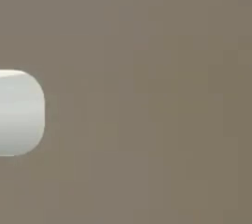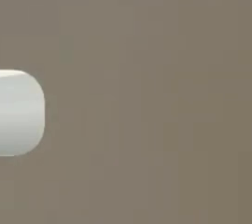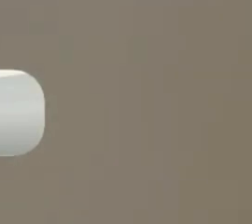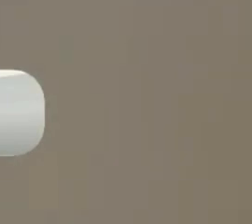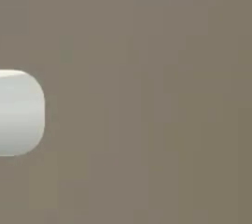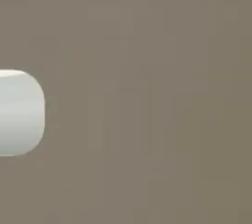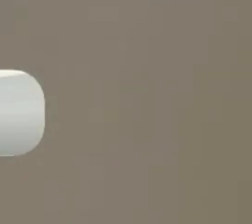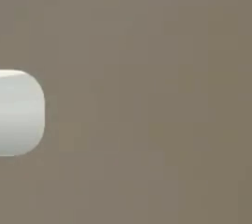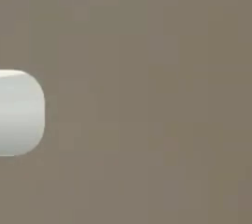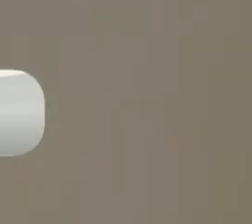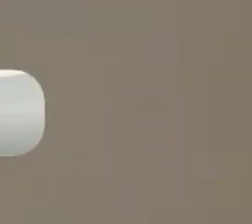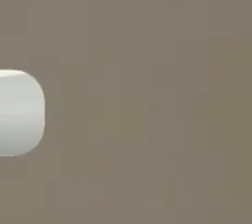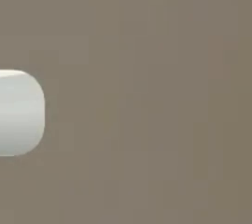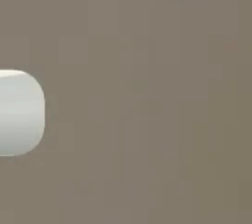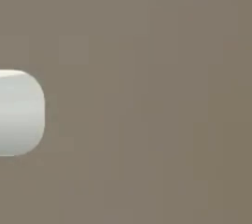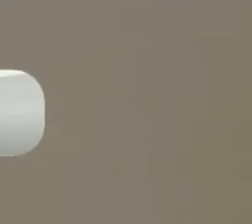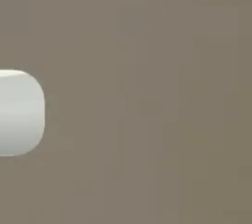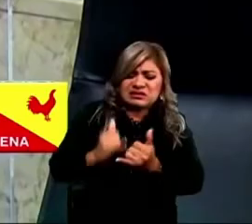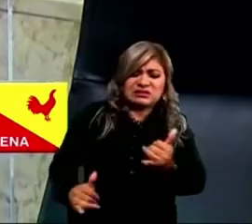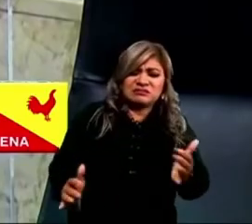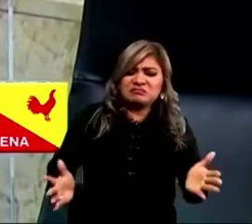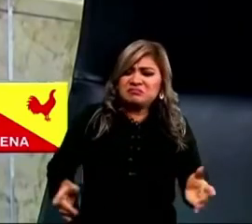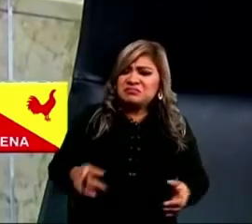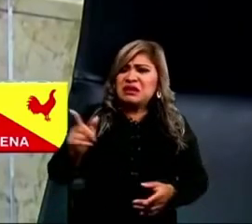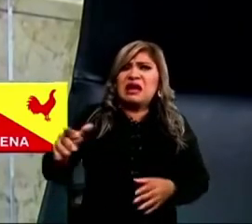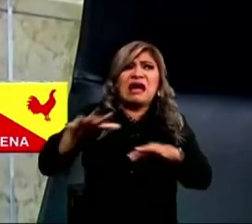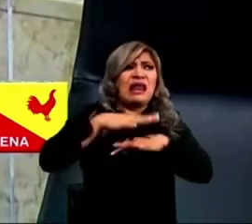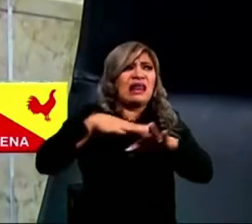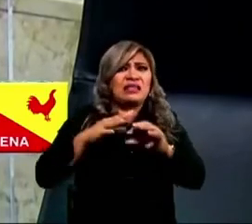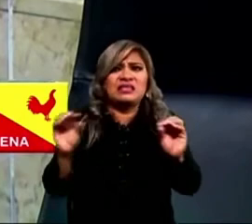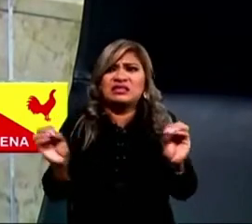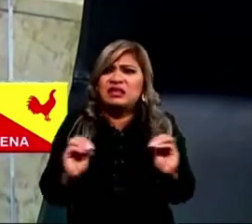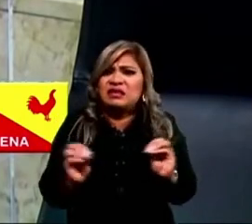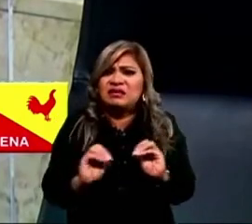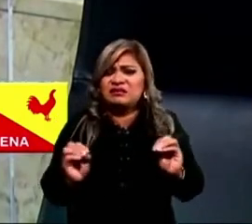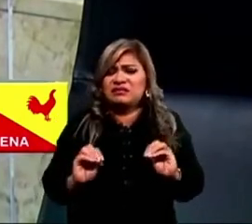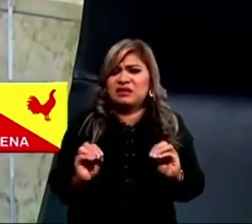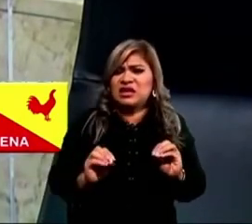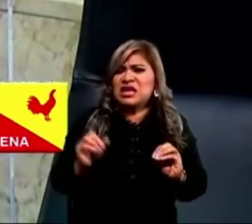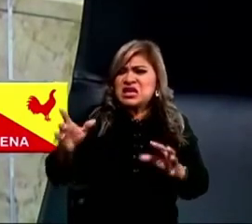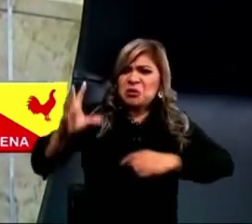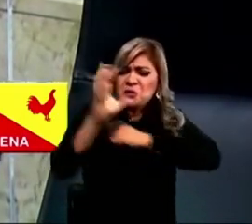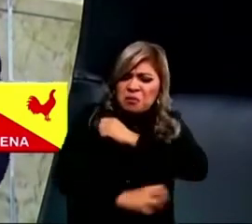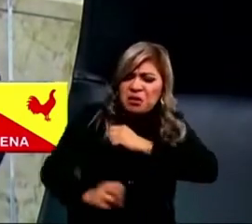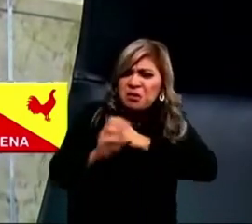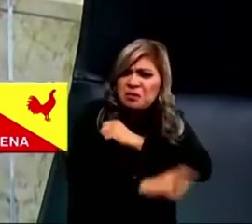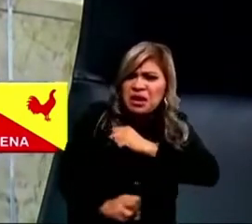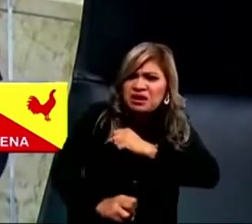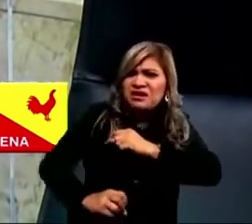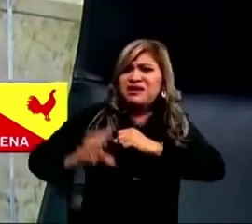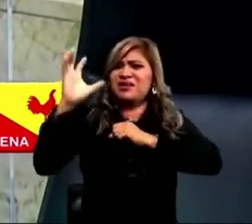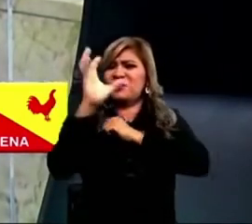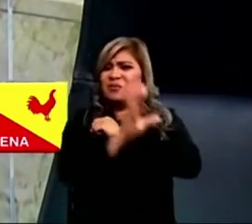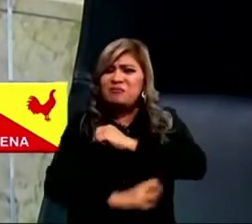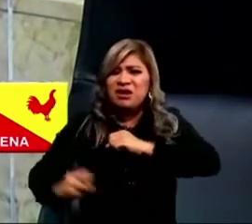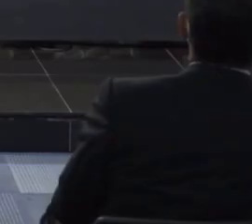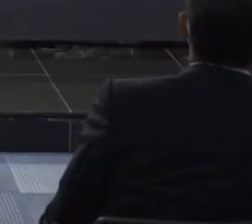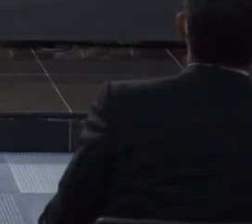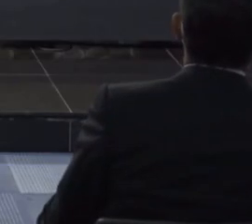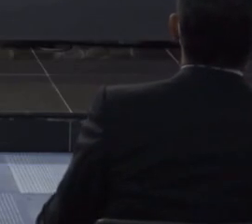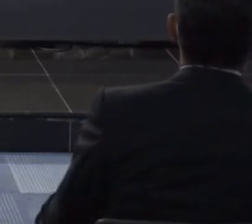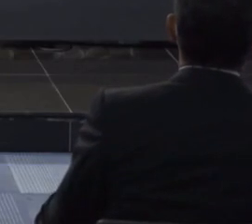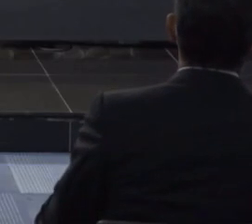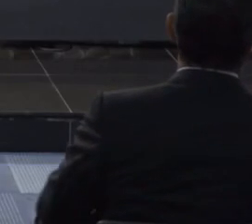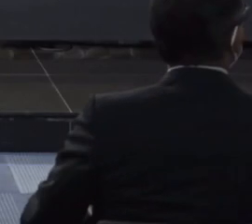zángano, ladrones, mentirosos. Lo que quieren es robar más, robar más.